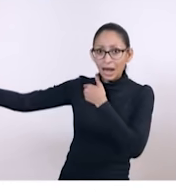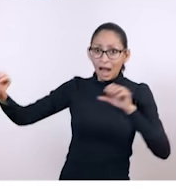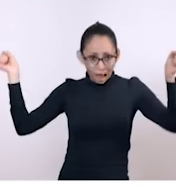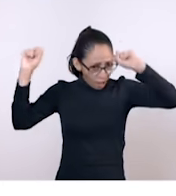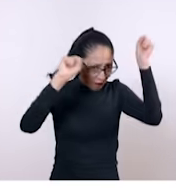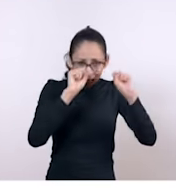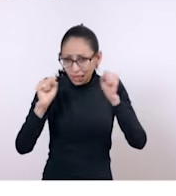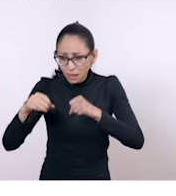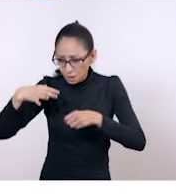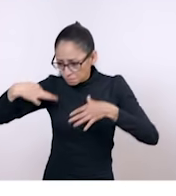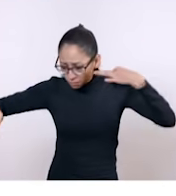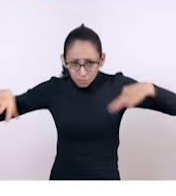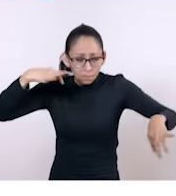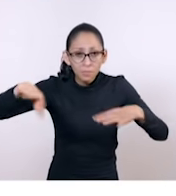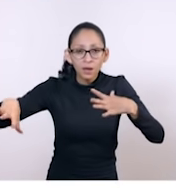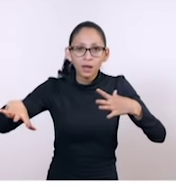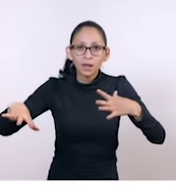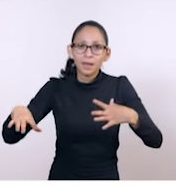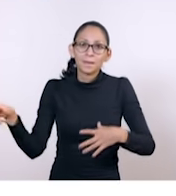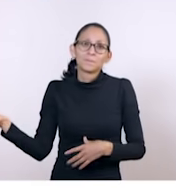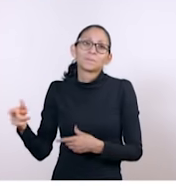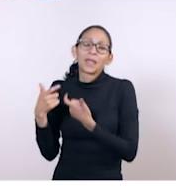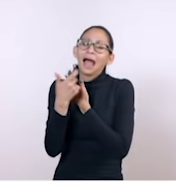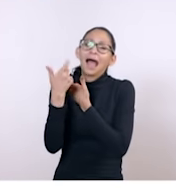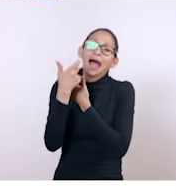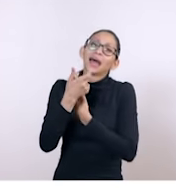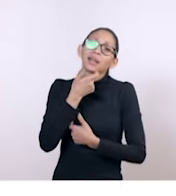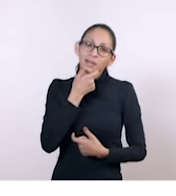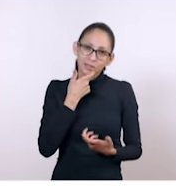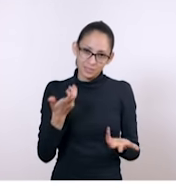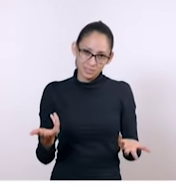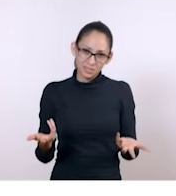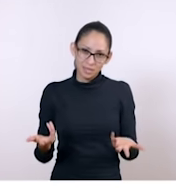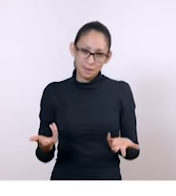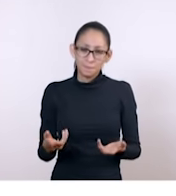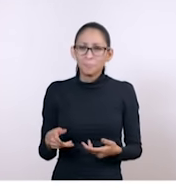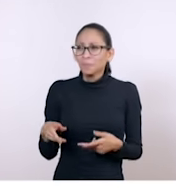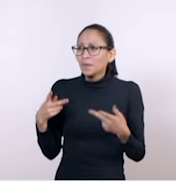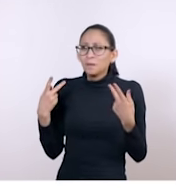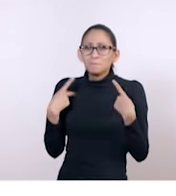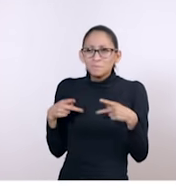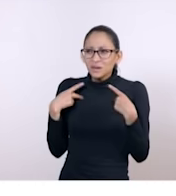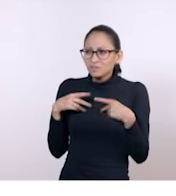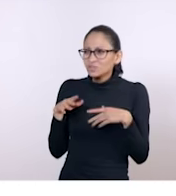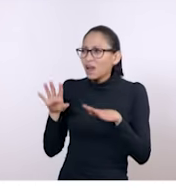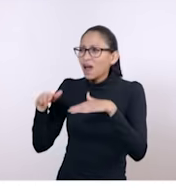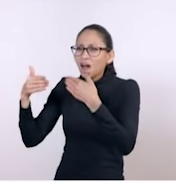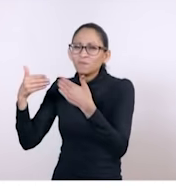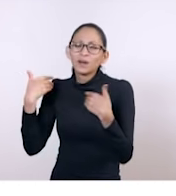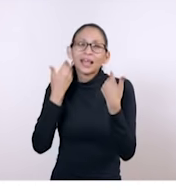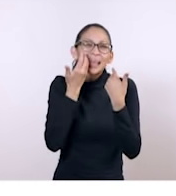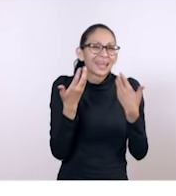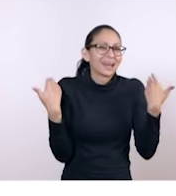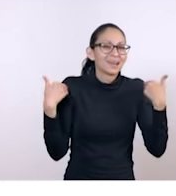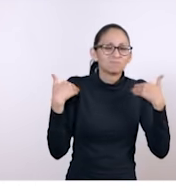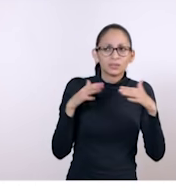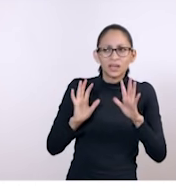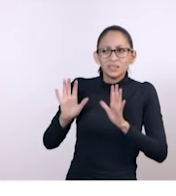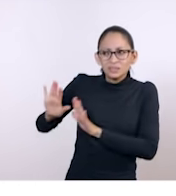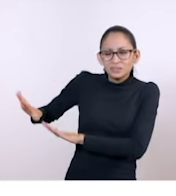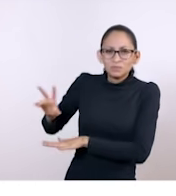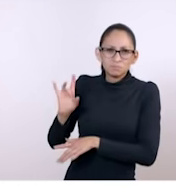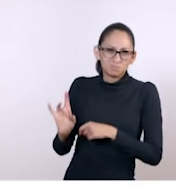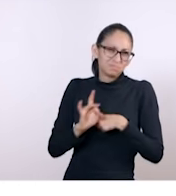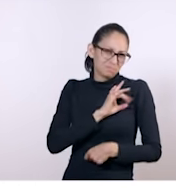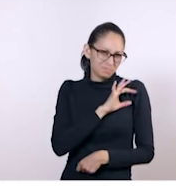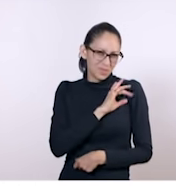corredero para todos lados, las semillas quedaron regadas. Y el mal hora muerto de la risa. Ya nadie quería salir a pasear en el corral. Y a un buen día, porque siempre hay ese